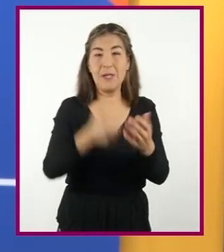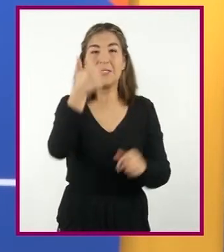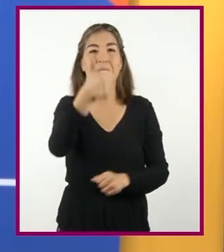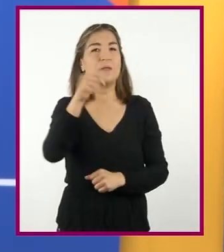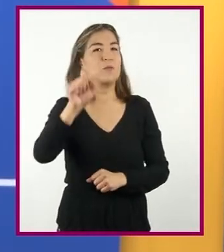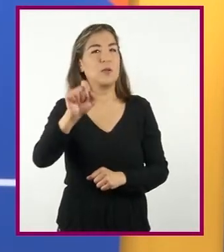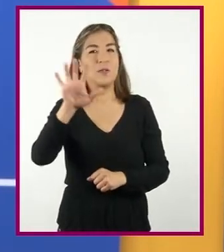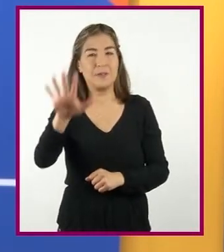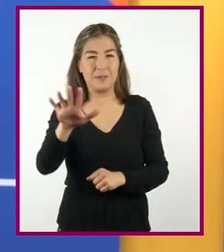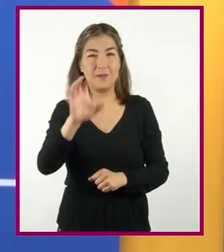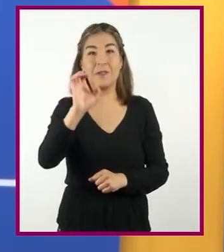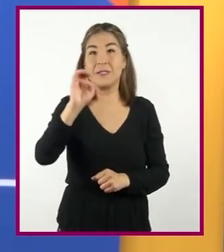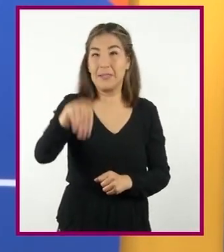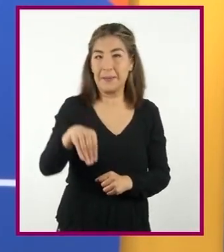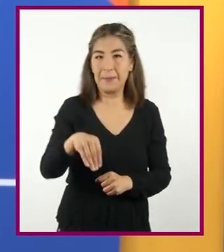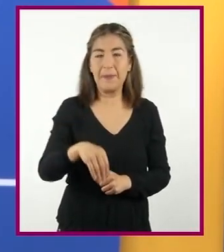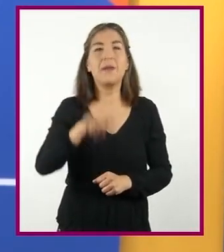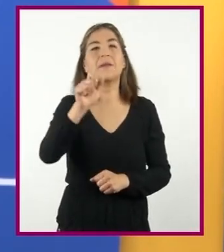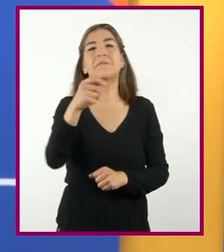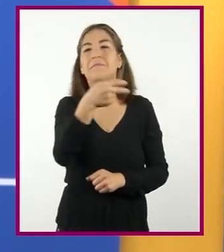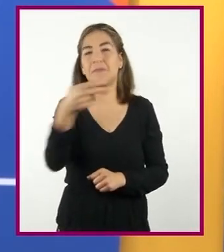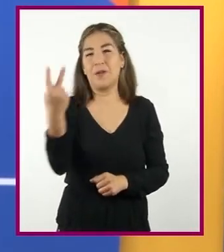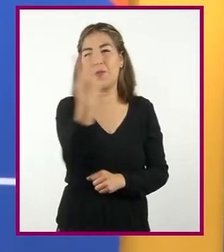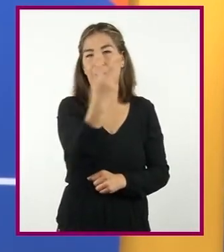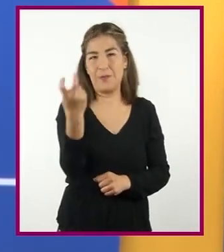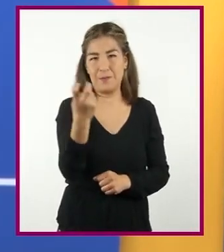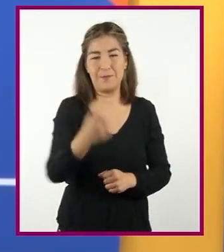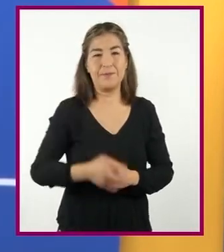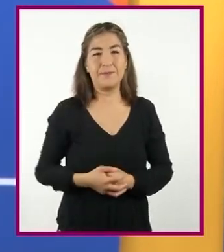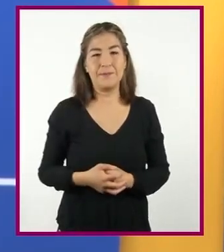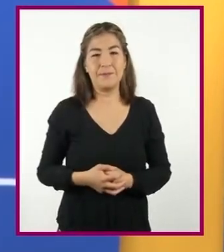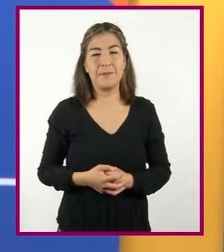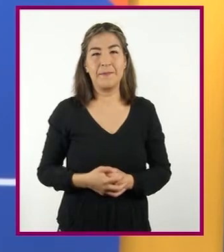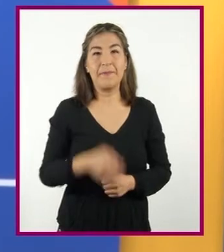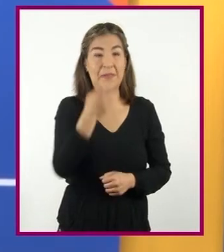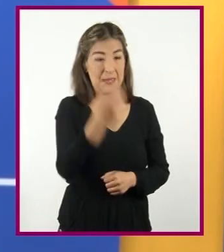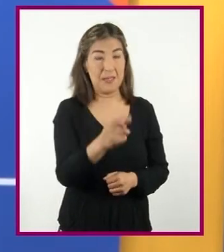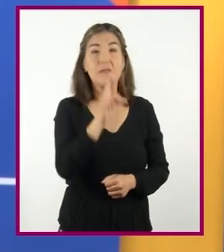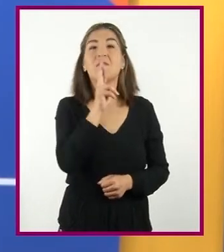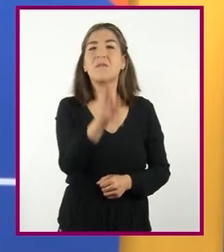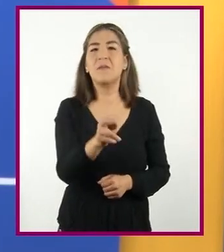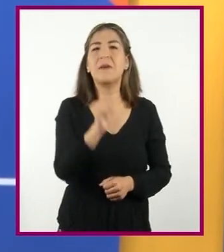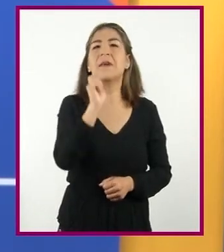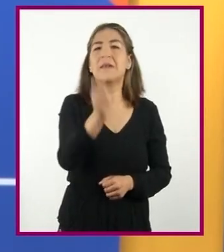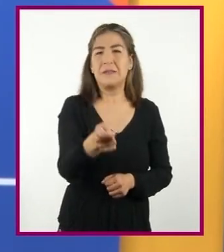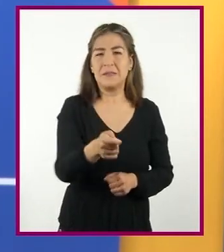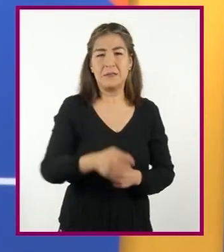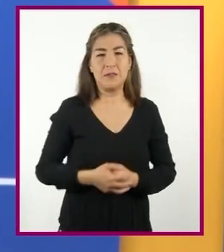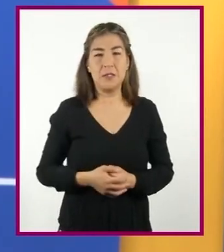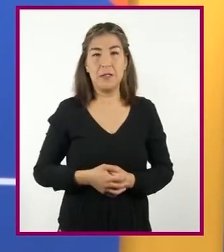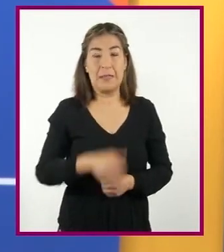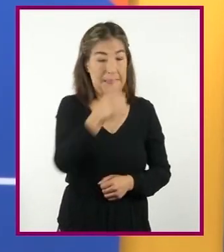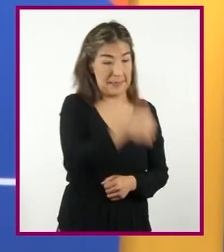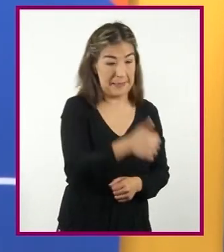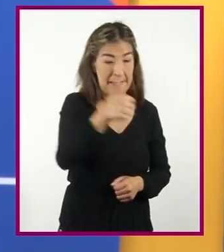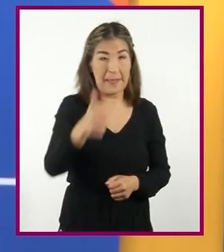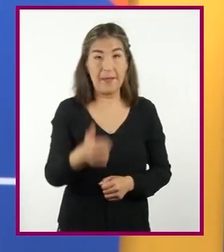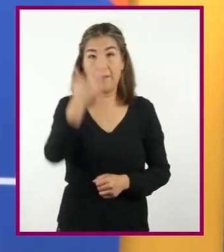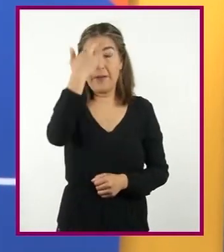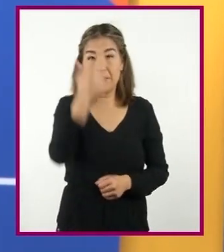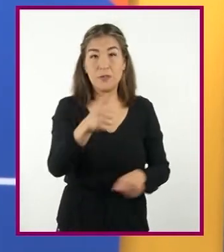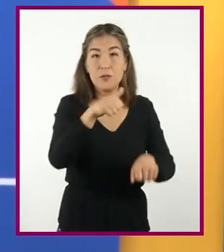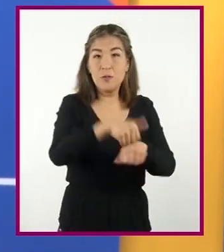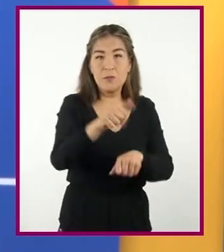6.5 centímetros es igual a 200. Este resultado significa que ambas razones tienen el